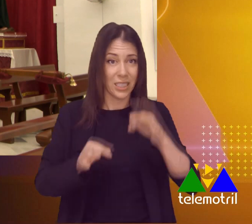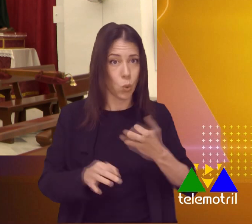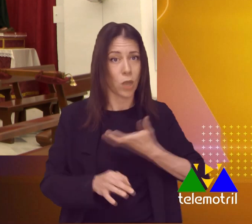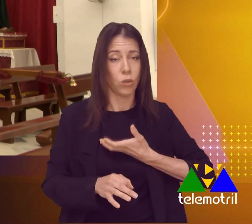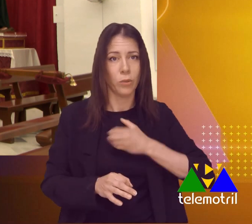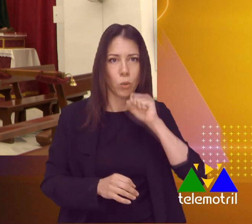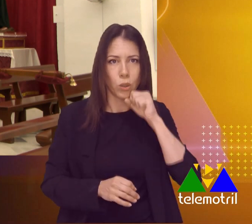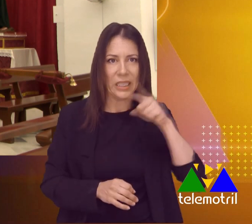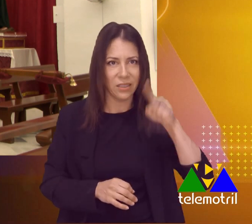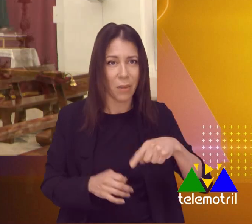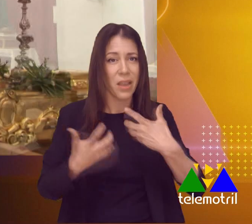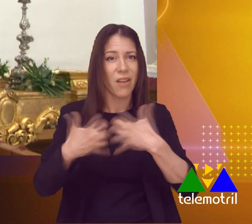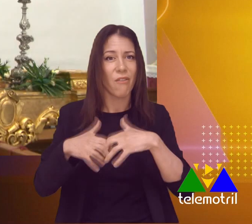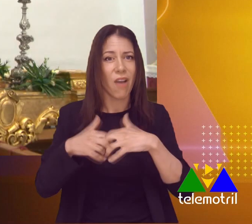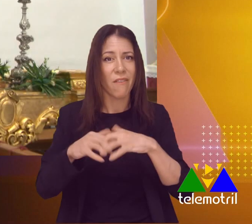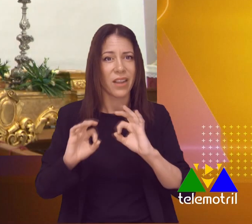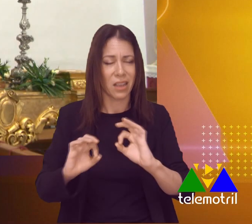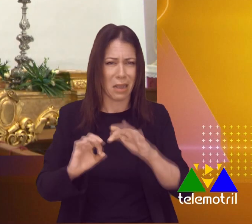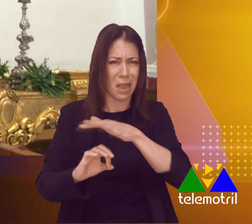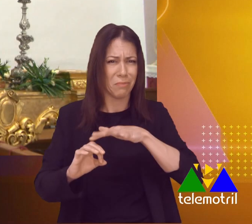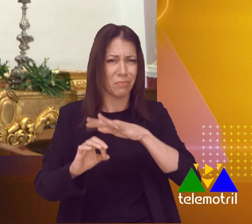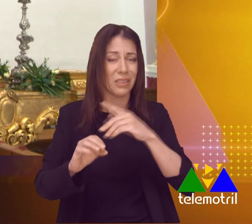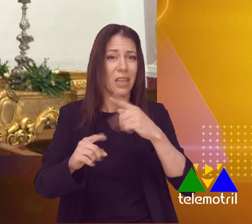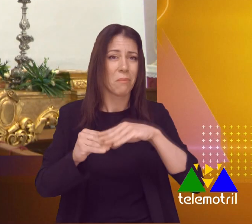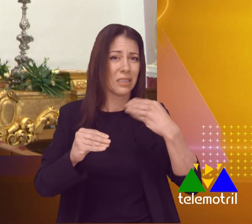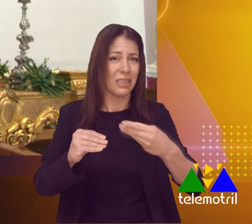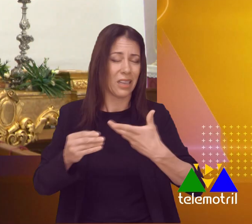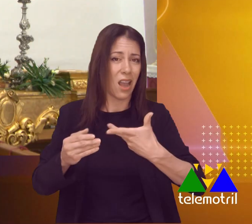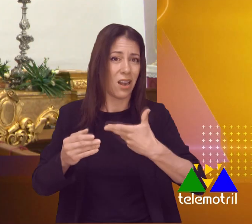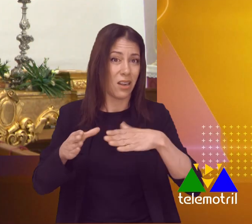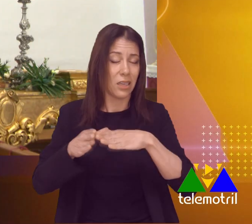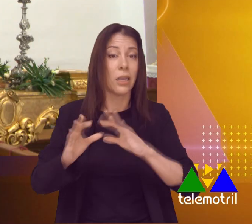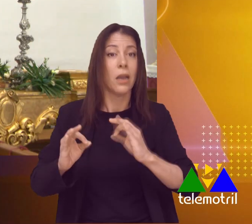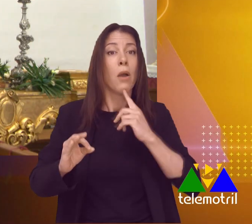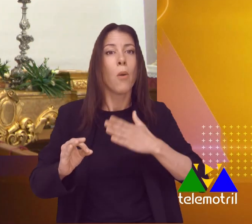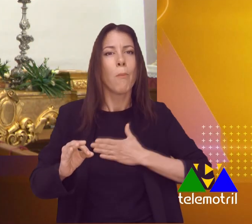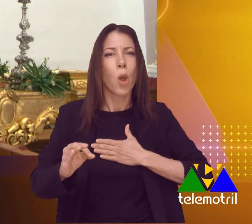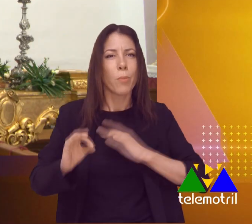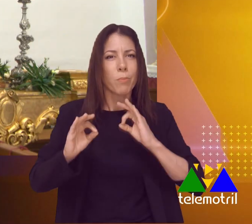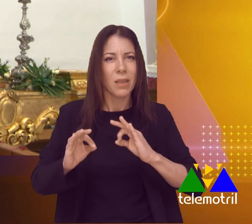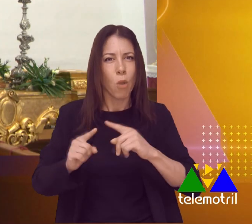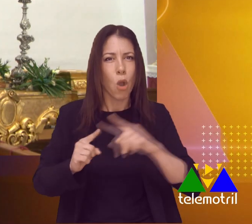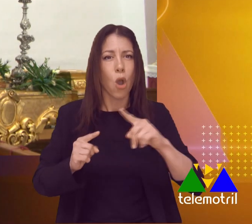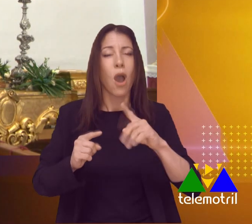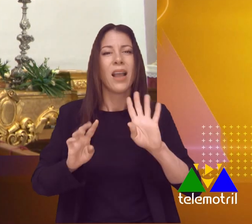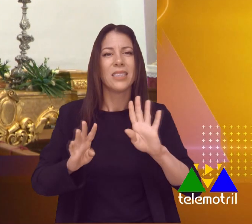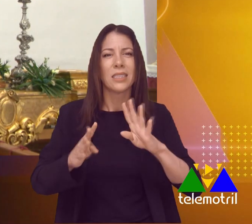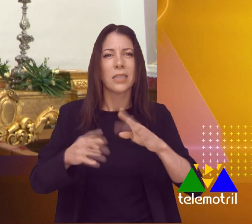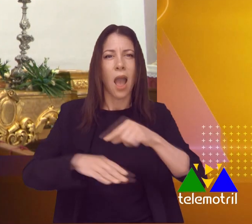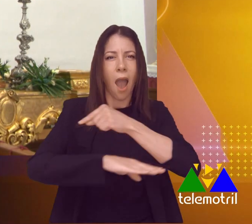de Motril y la fábrica de la iglesia, es decir, la propia iglesia, se le encarga a uno de los arquitectos más